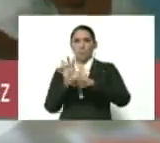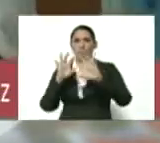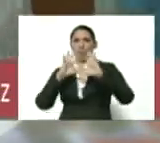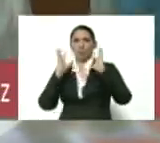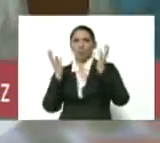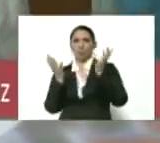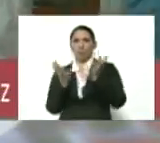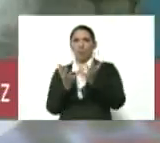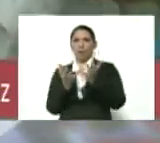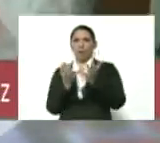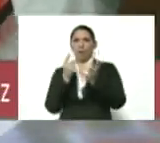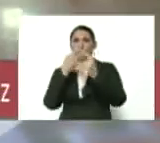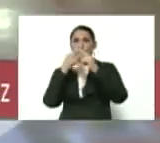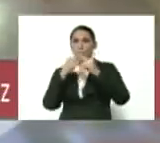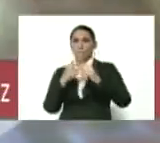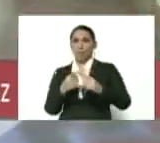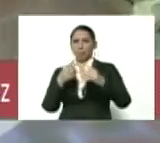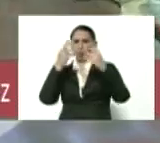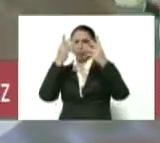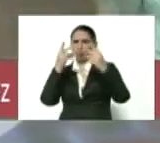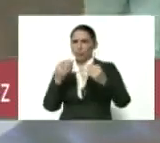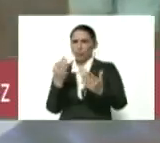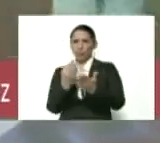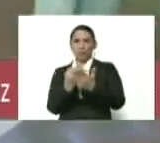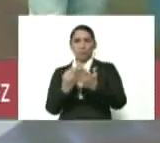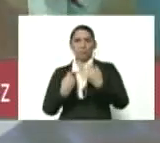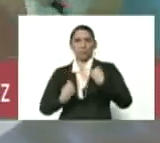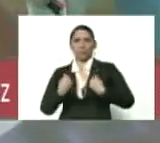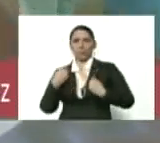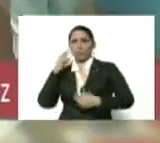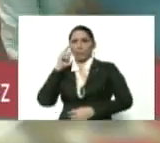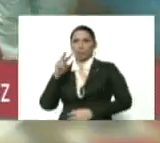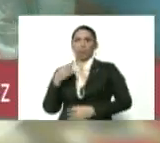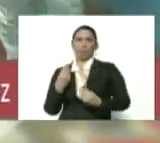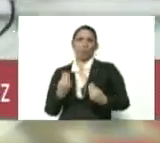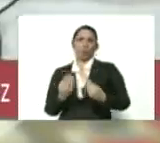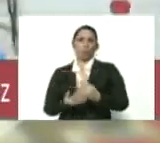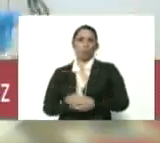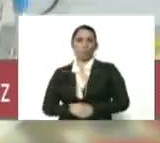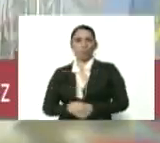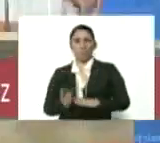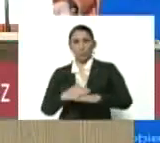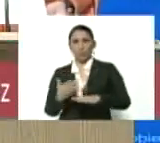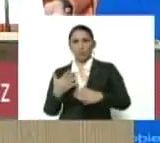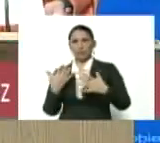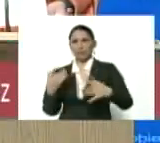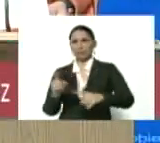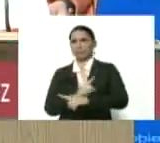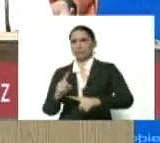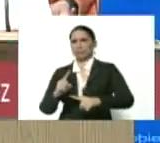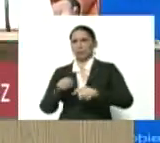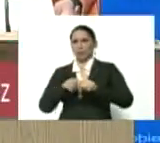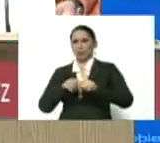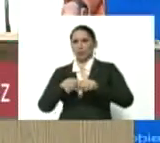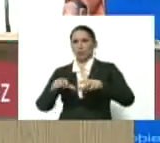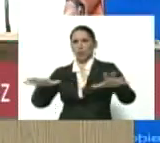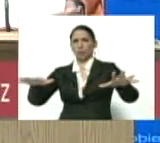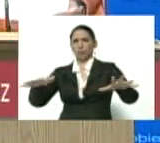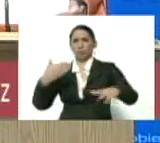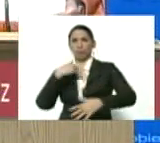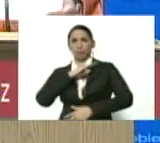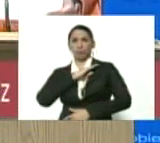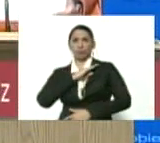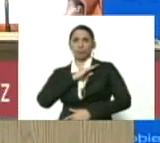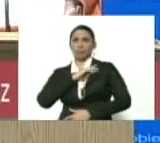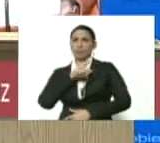mundial. Una cifra que siempre nos preocupa, porque la celeridad en la propagación de este virus es